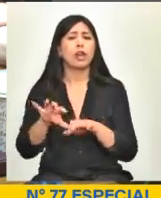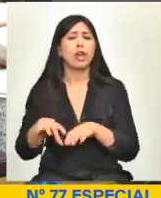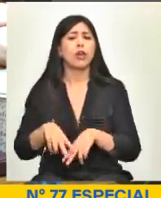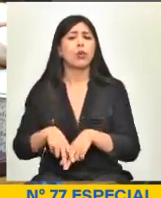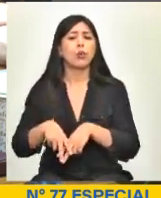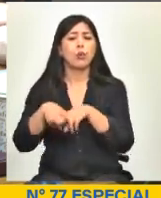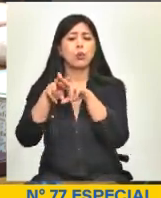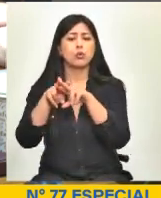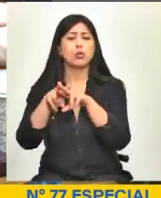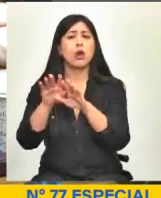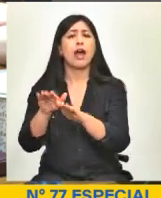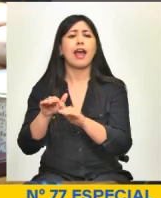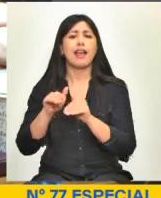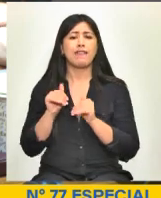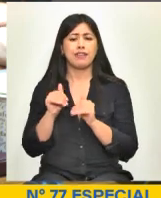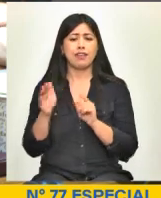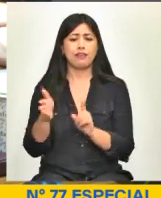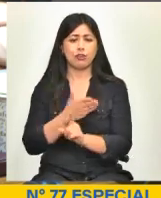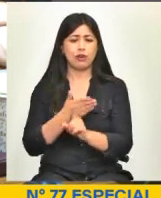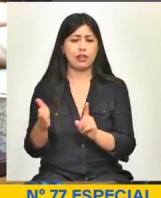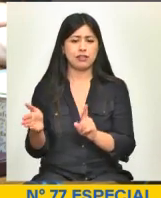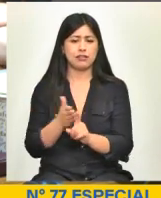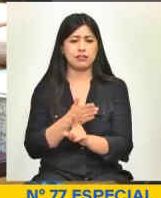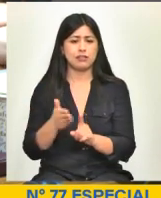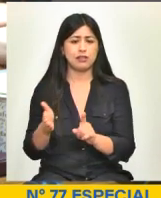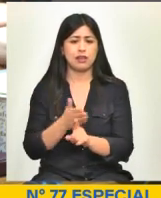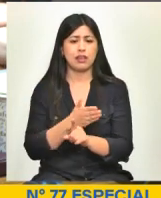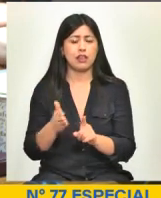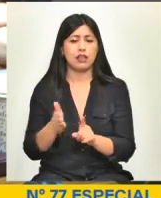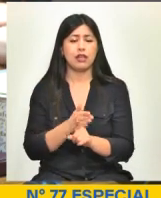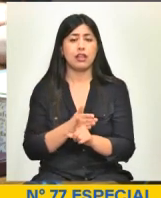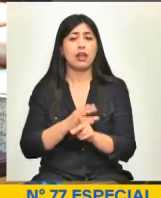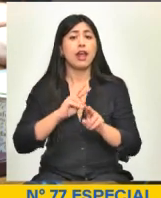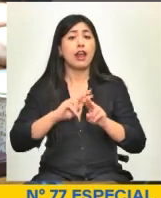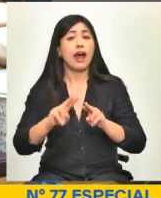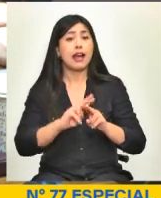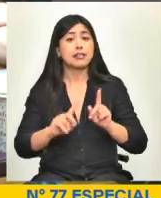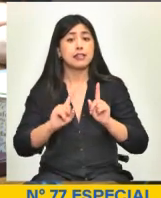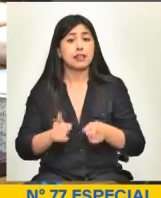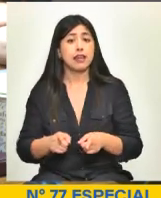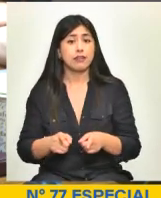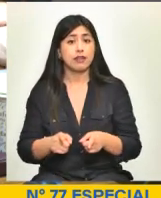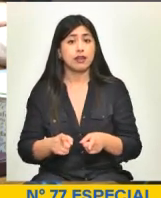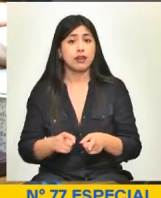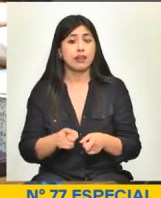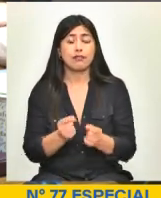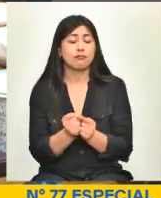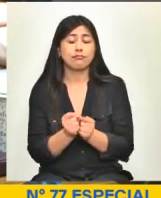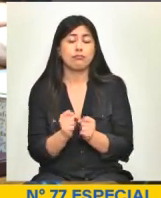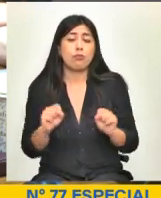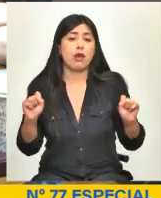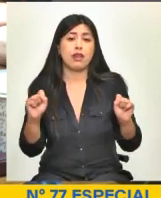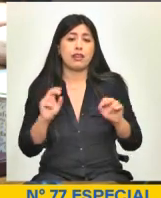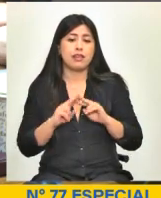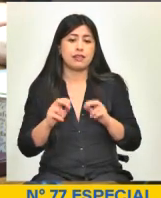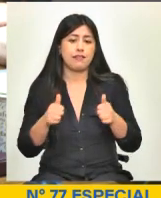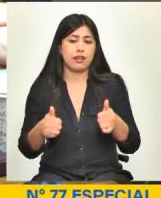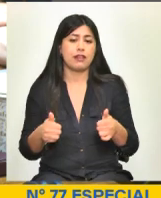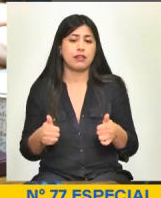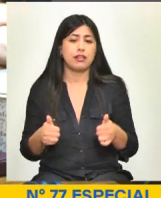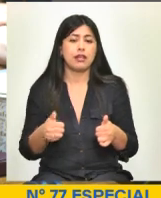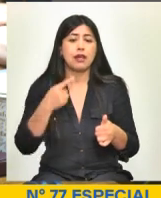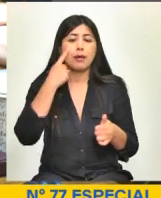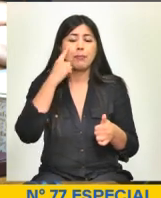evitar la violencia y quien tiene que implementarlos no es capaz de hacer las cosas bien.